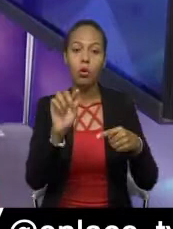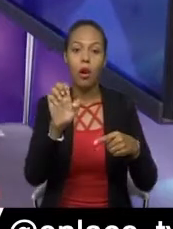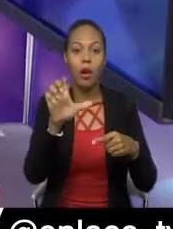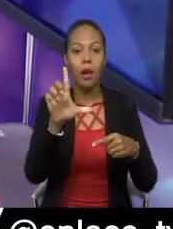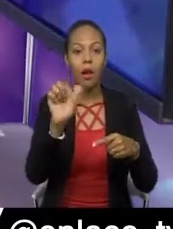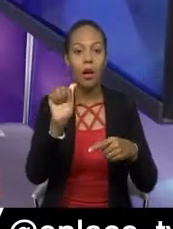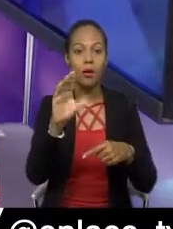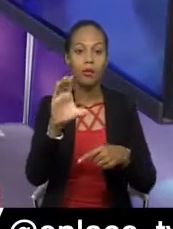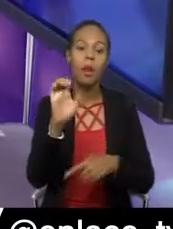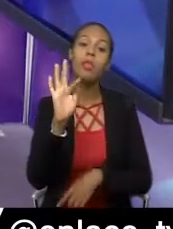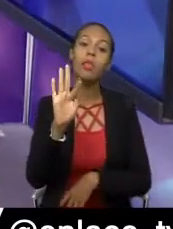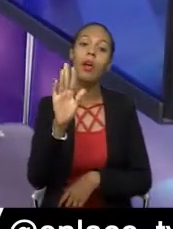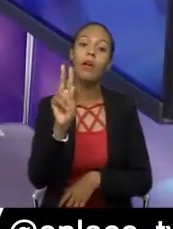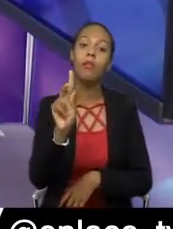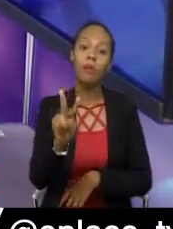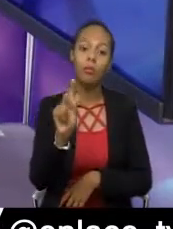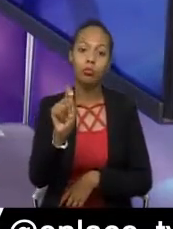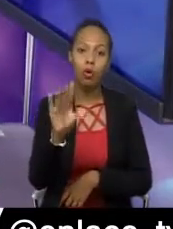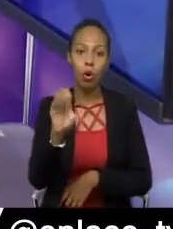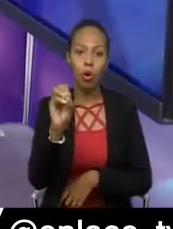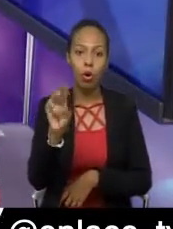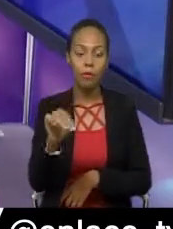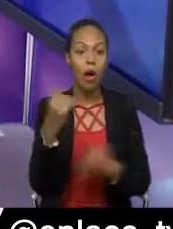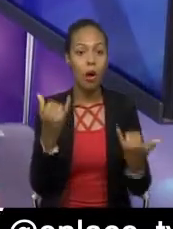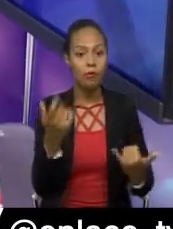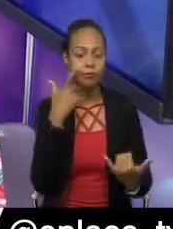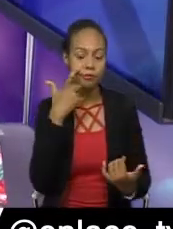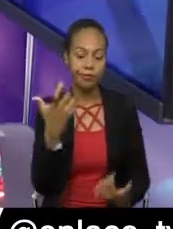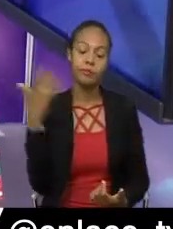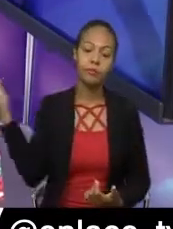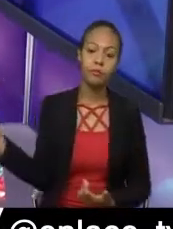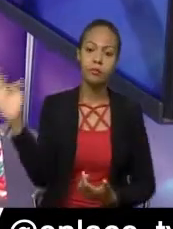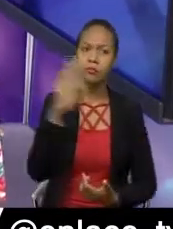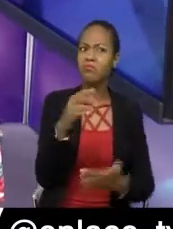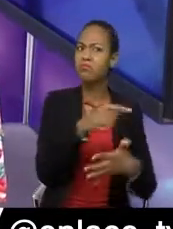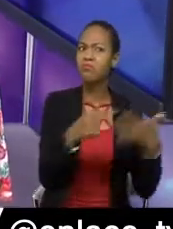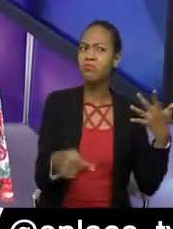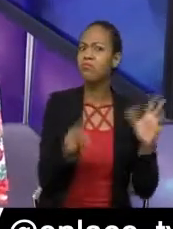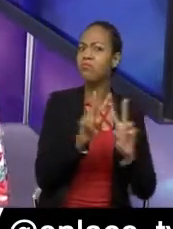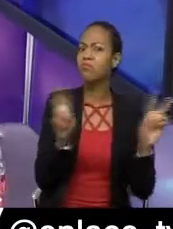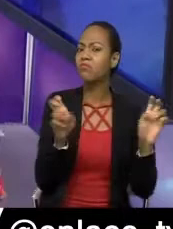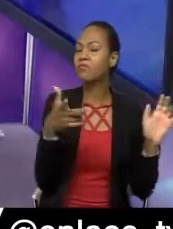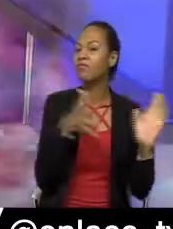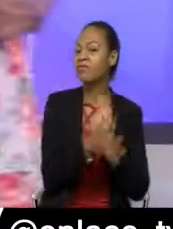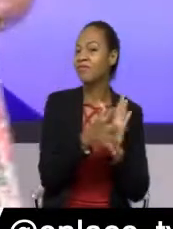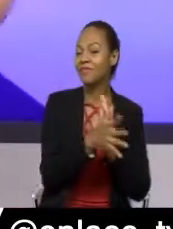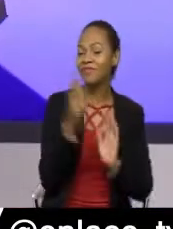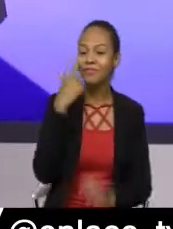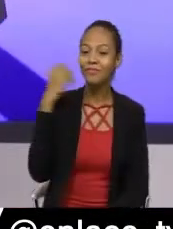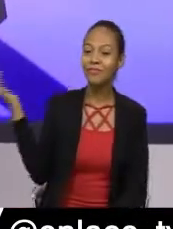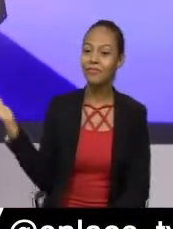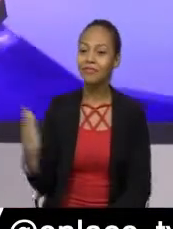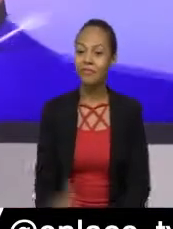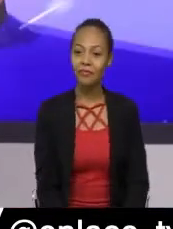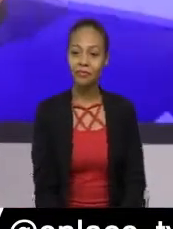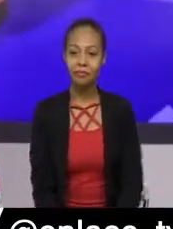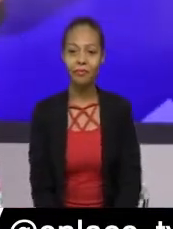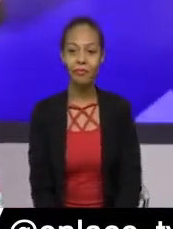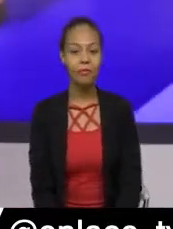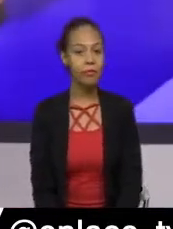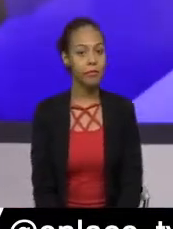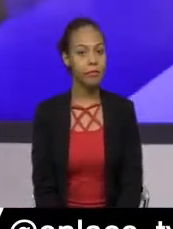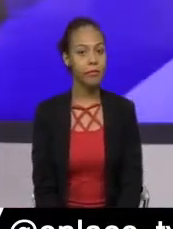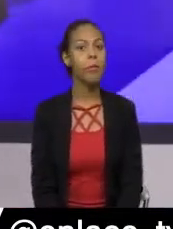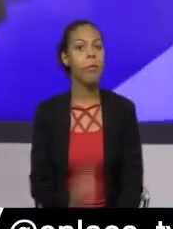www.enlacetelevisión.com. Es momento de adelantar algunos de los titulares de la presente emisión informativa. Empezamos. Se cumplen 4 años de